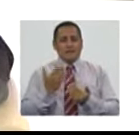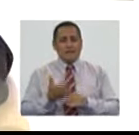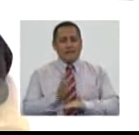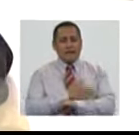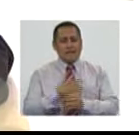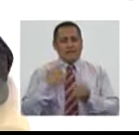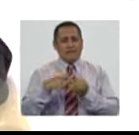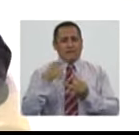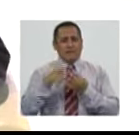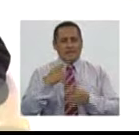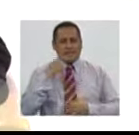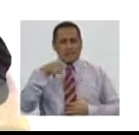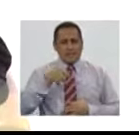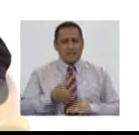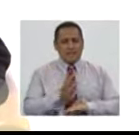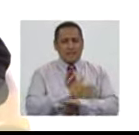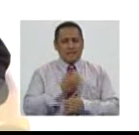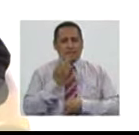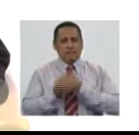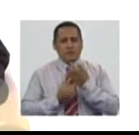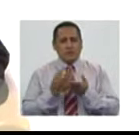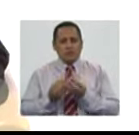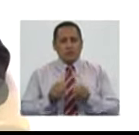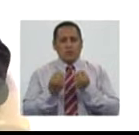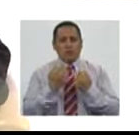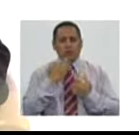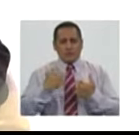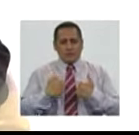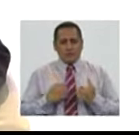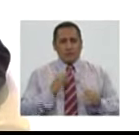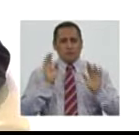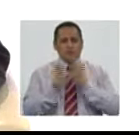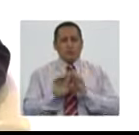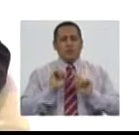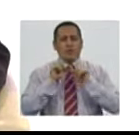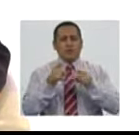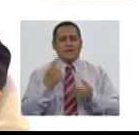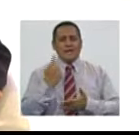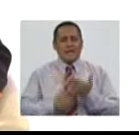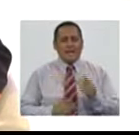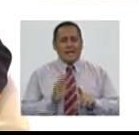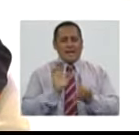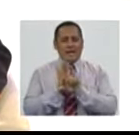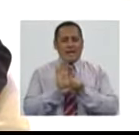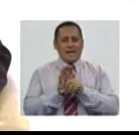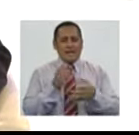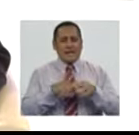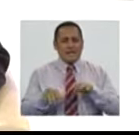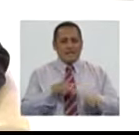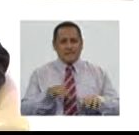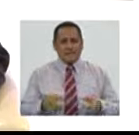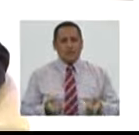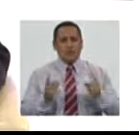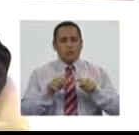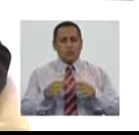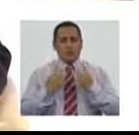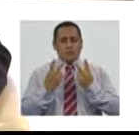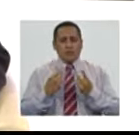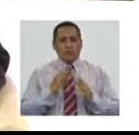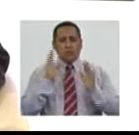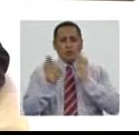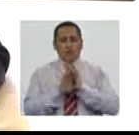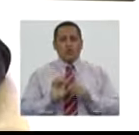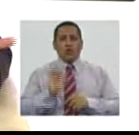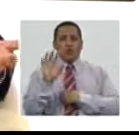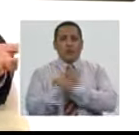ante diversos requerimientos de información que uno tiene consul sobre qué trámites leales uno debe hacer cuando está en